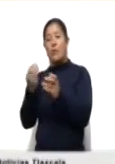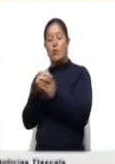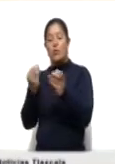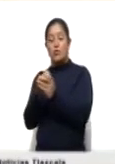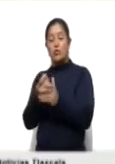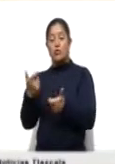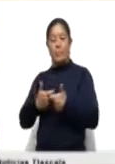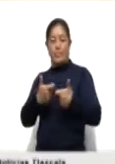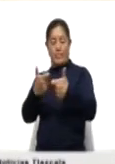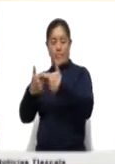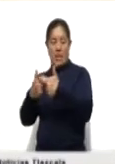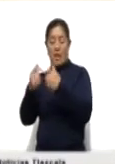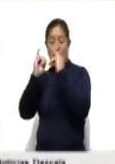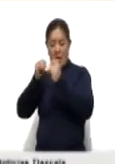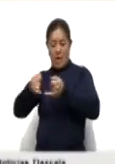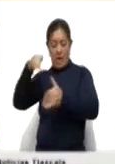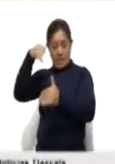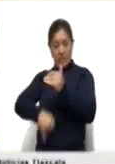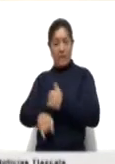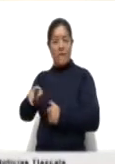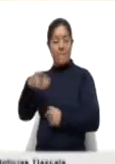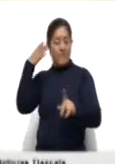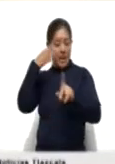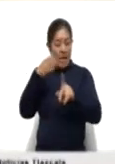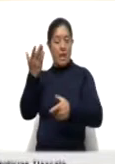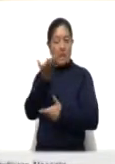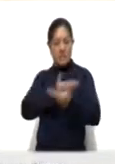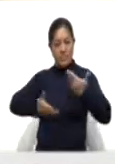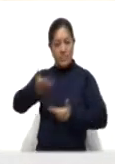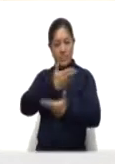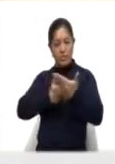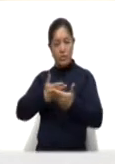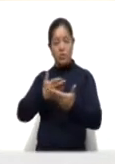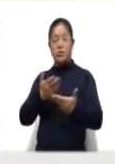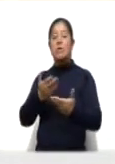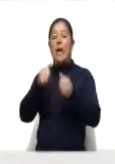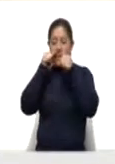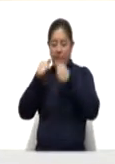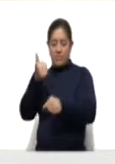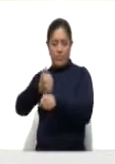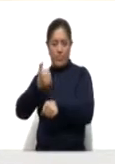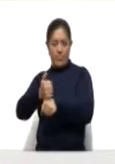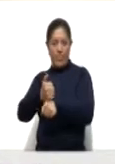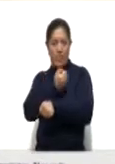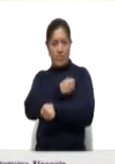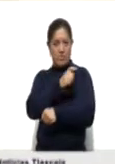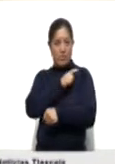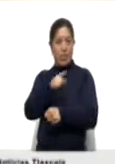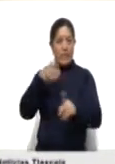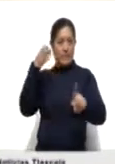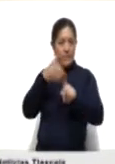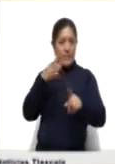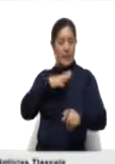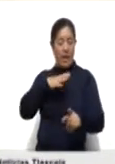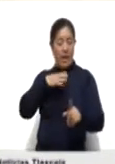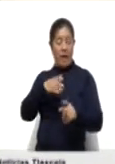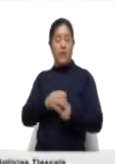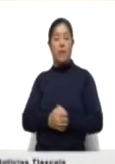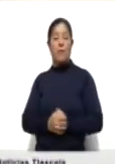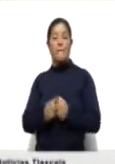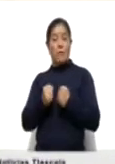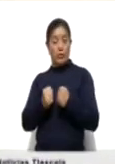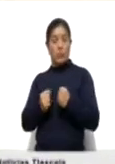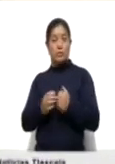federales destinados para la prestación de servicios de atención primaria a la salud en las áreas con enfoque potencial, es